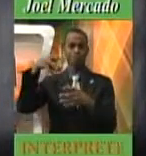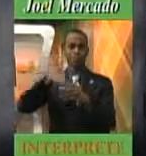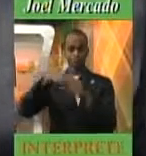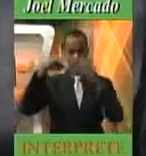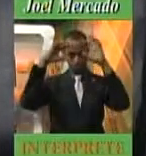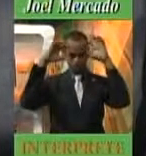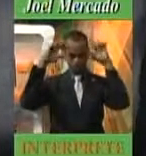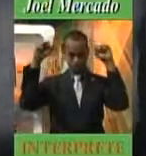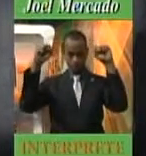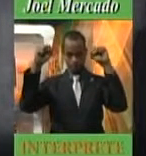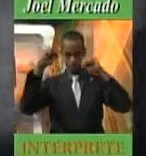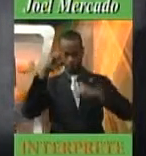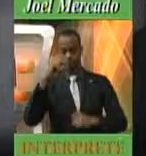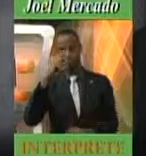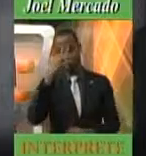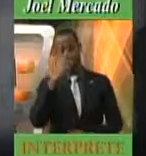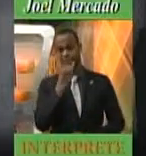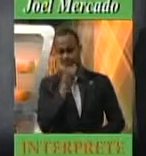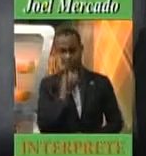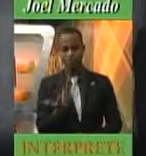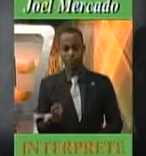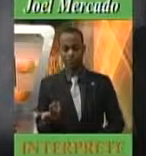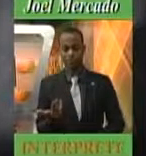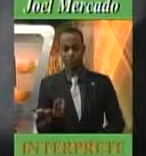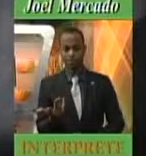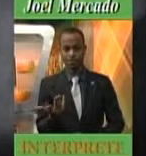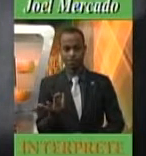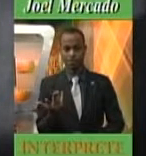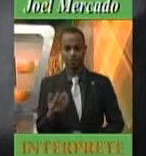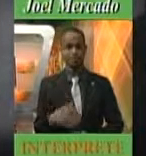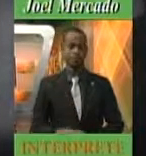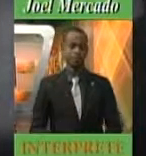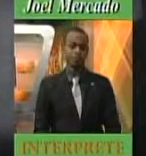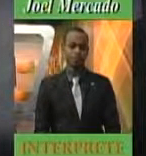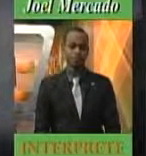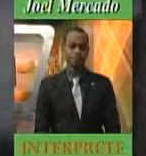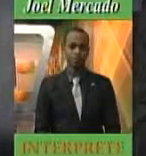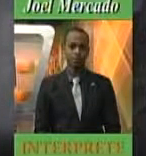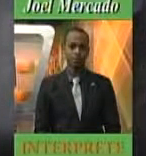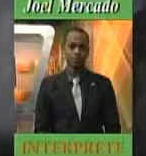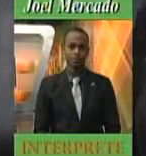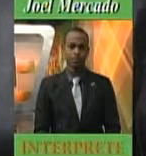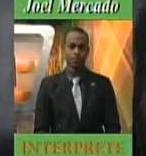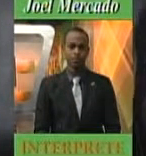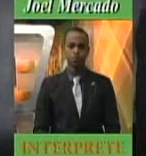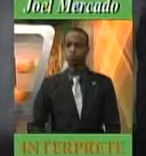Presidencia de la República. Es decir, nosotros estamos